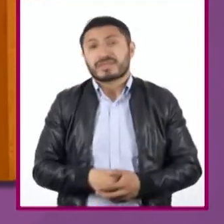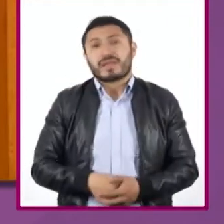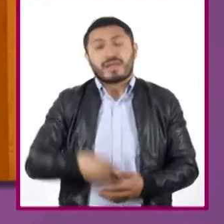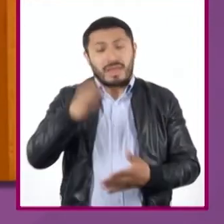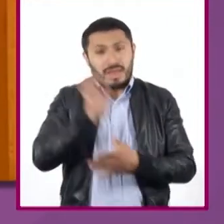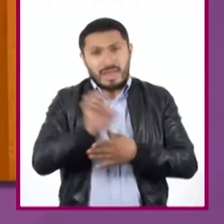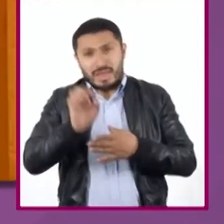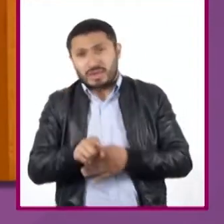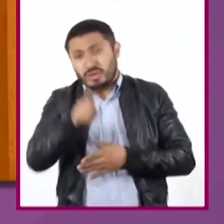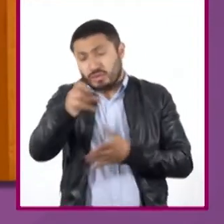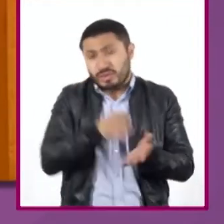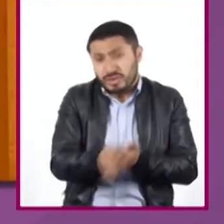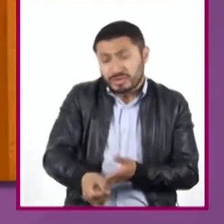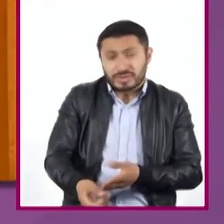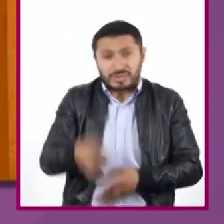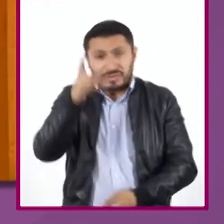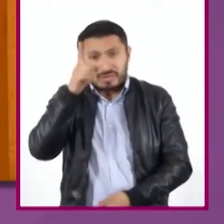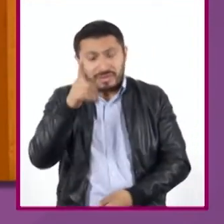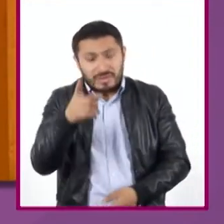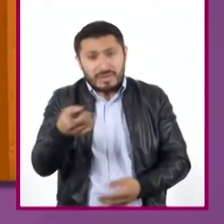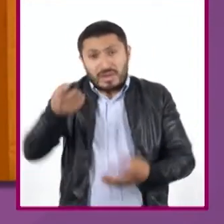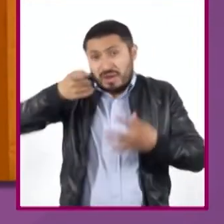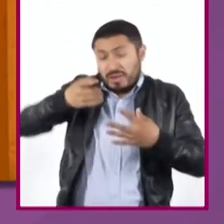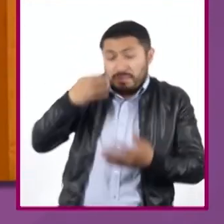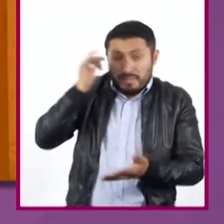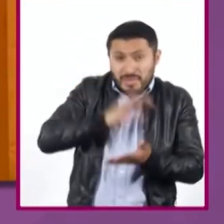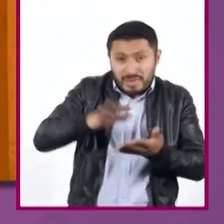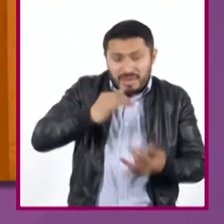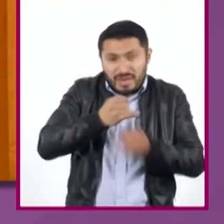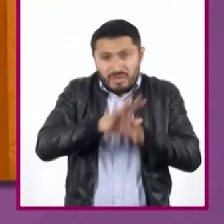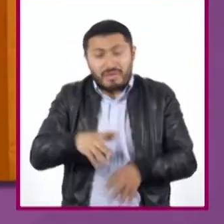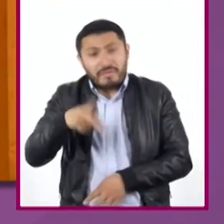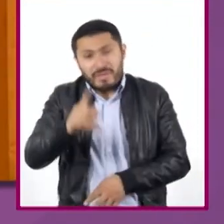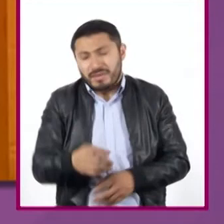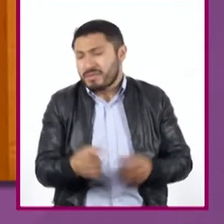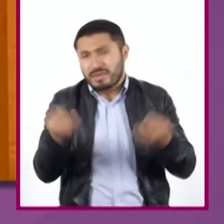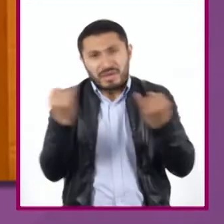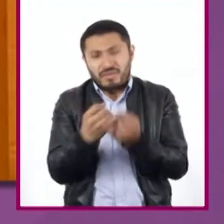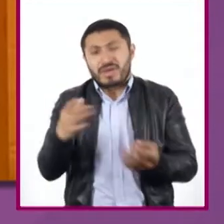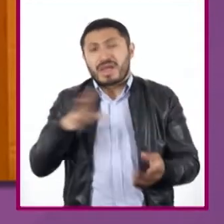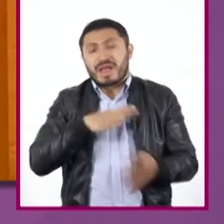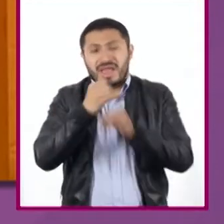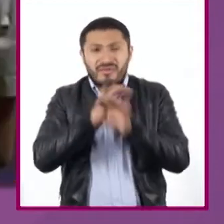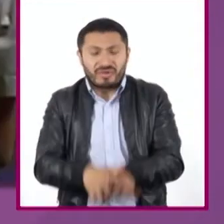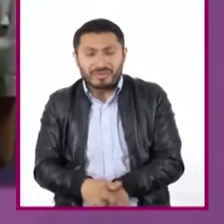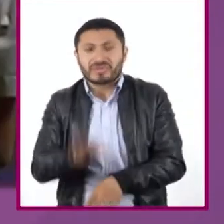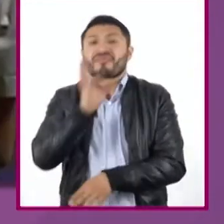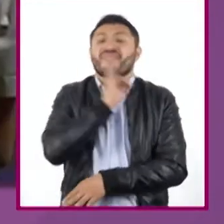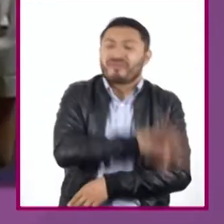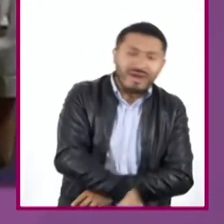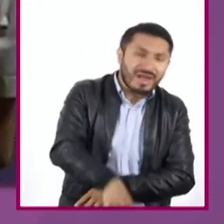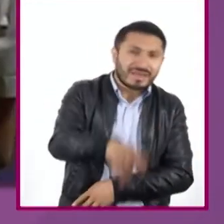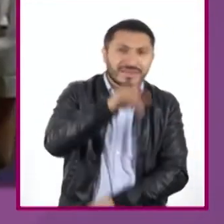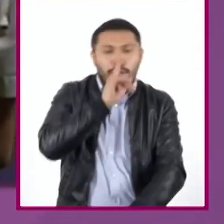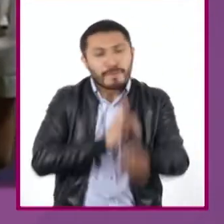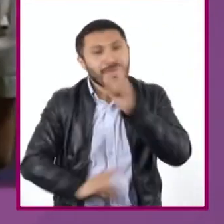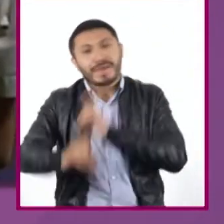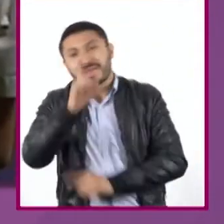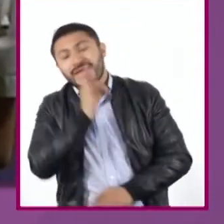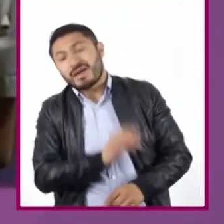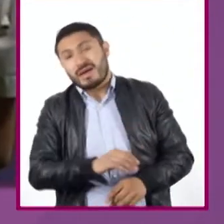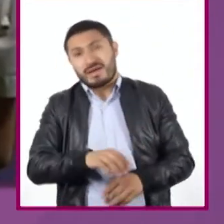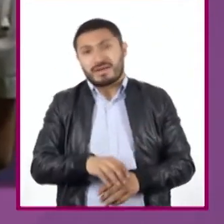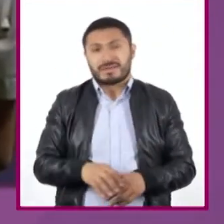de la información, pero también hay páginas amarillistas, hay información sesgada, información moralista. Entonces,